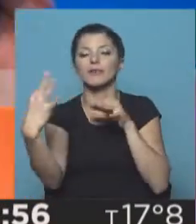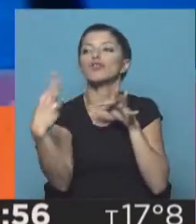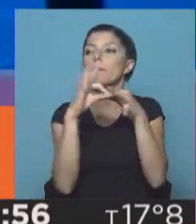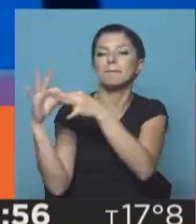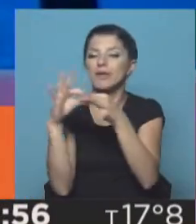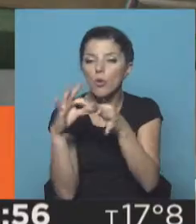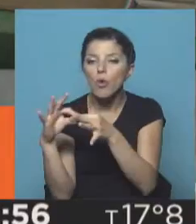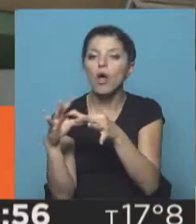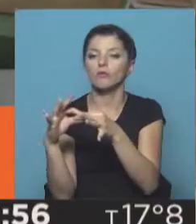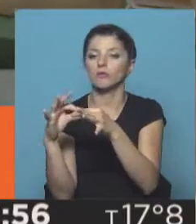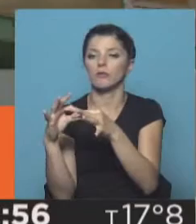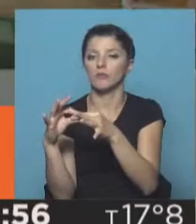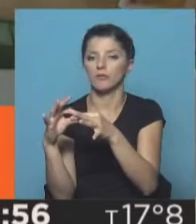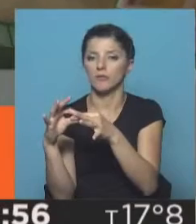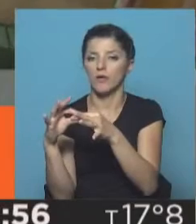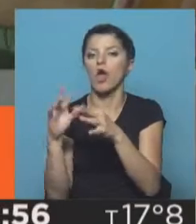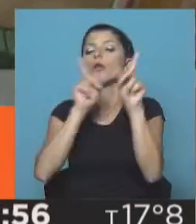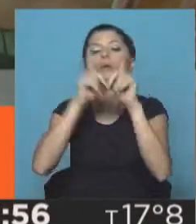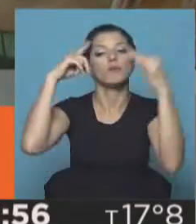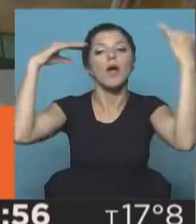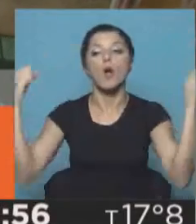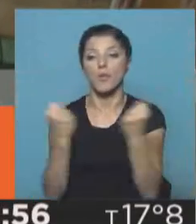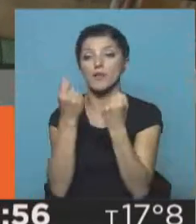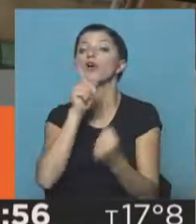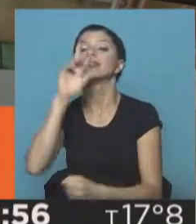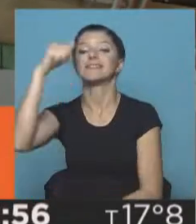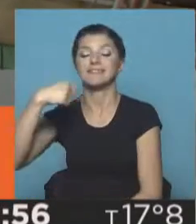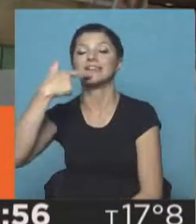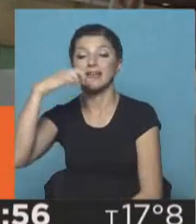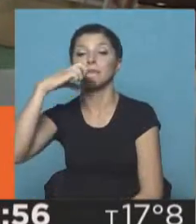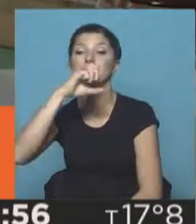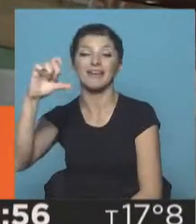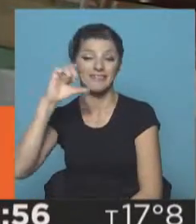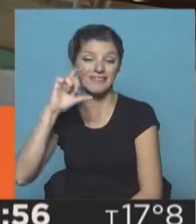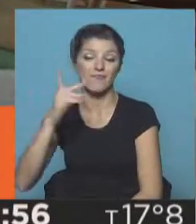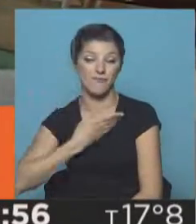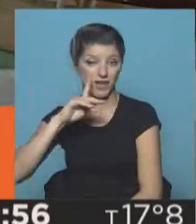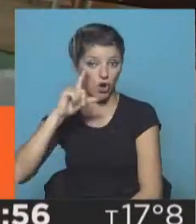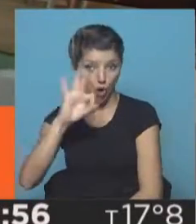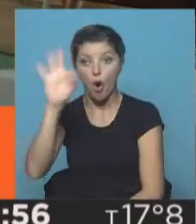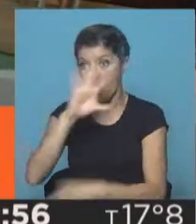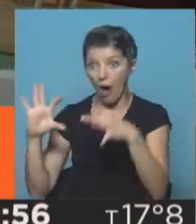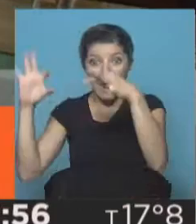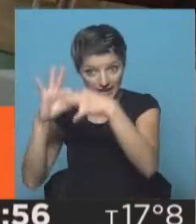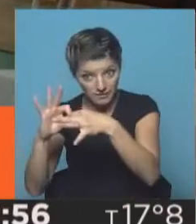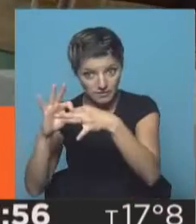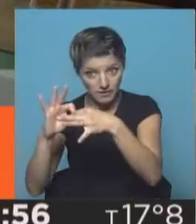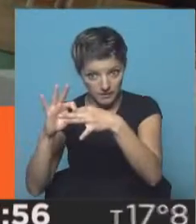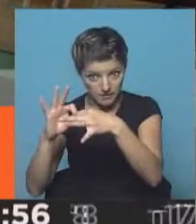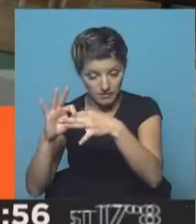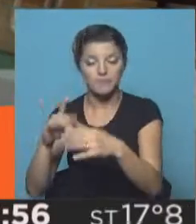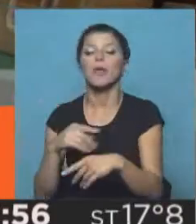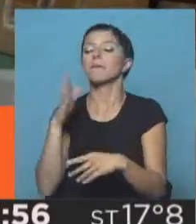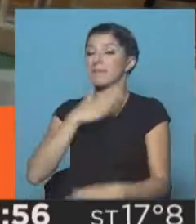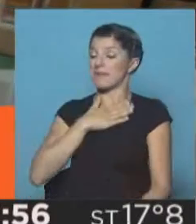más globales, vía Tratado Transpacífico o la Alianza del Pacífico, que a mi juicio es una apuesta suicida. Y digo, ¿por